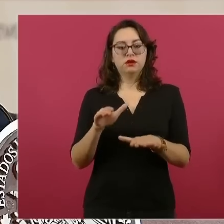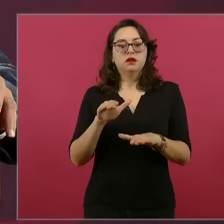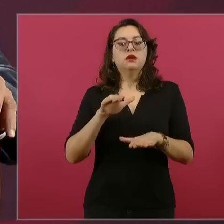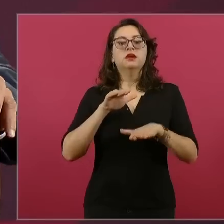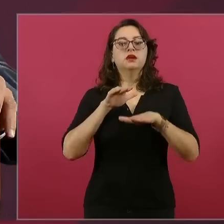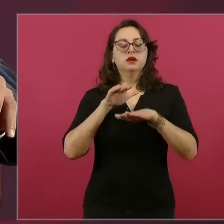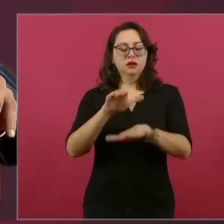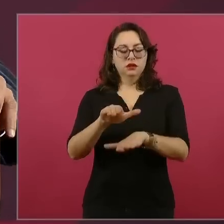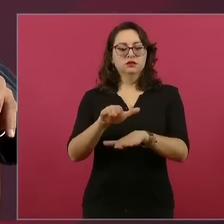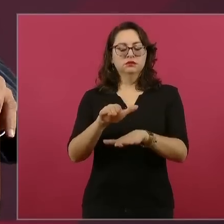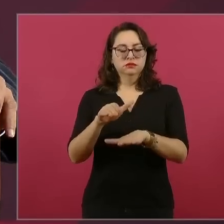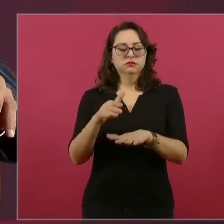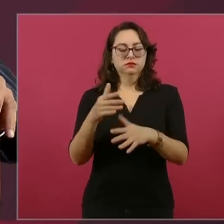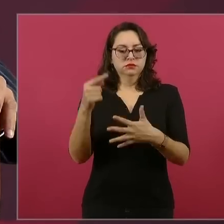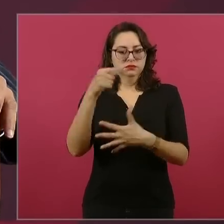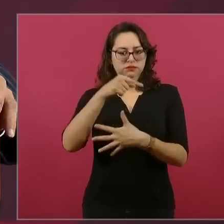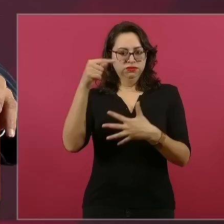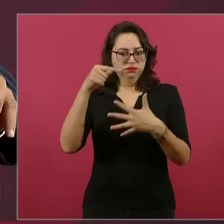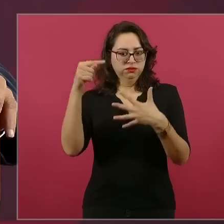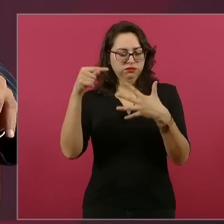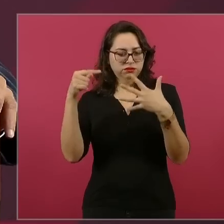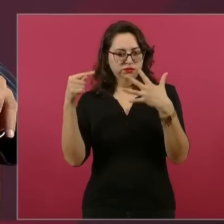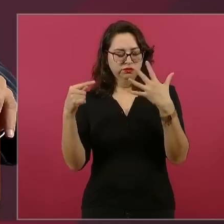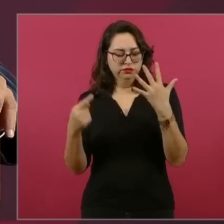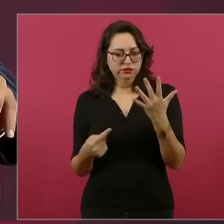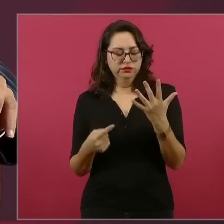no solo de lo que